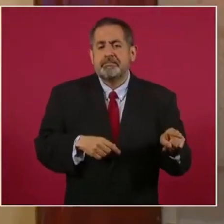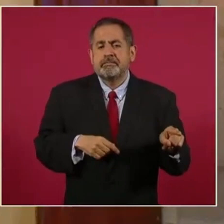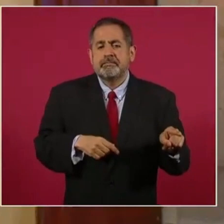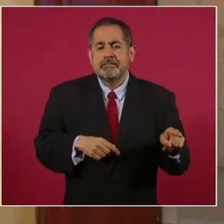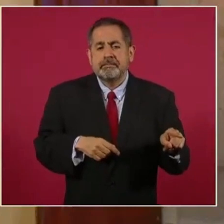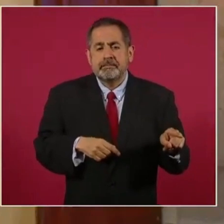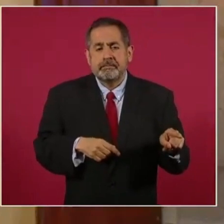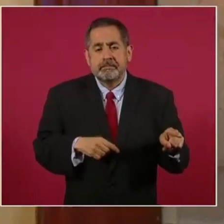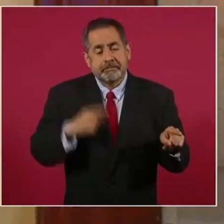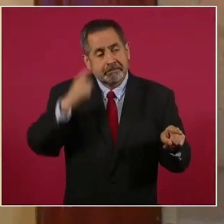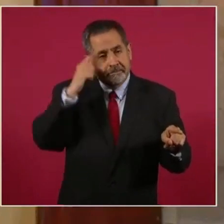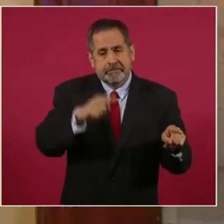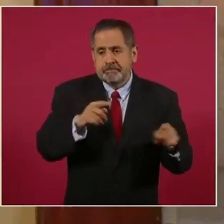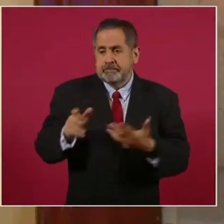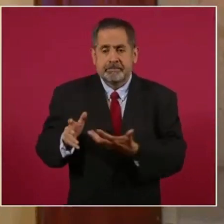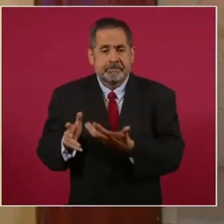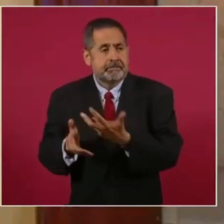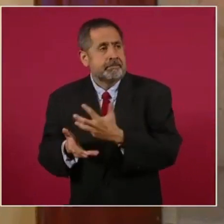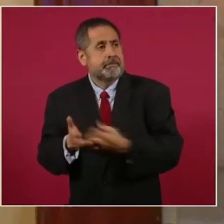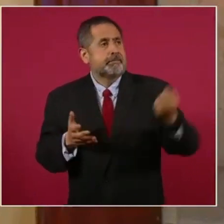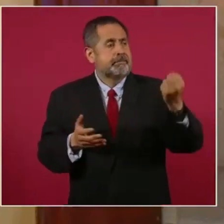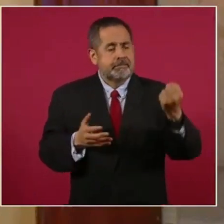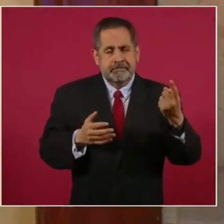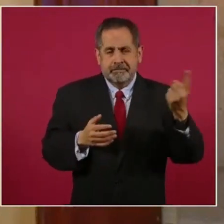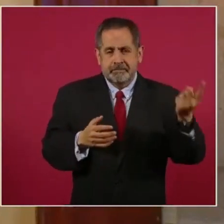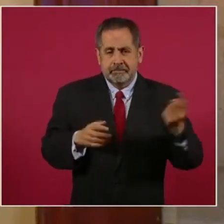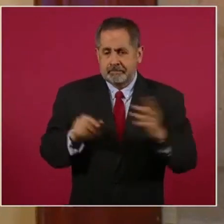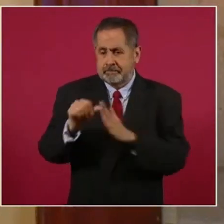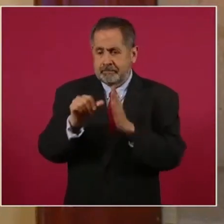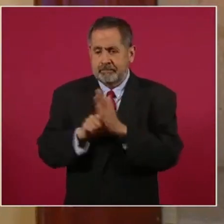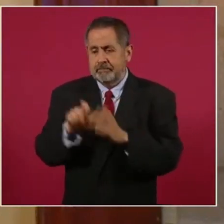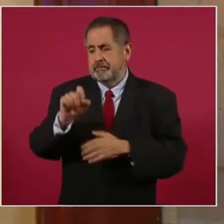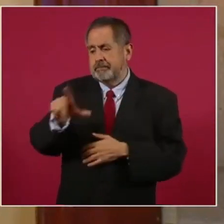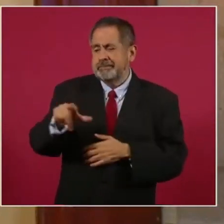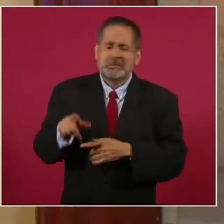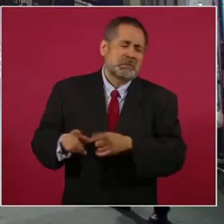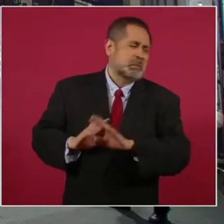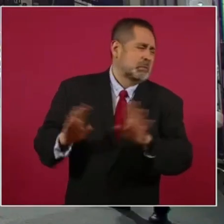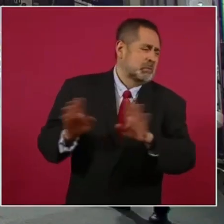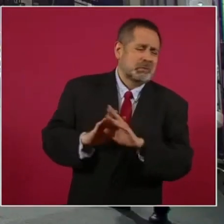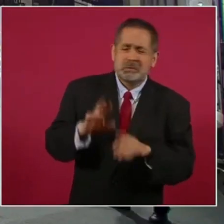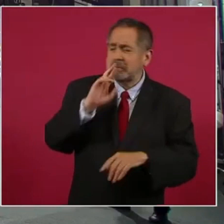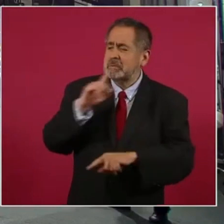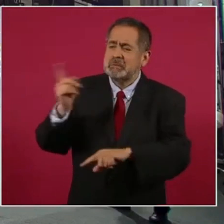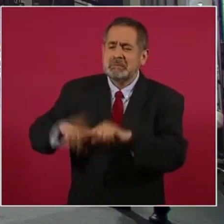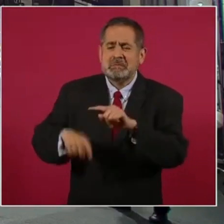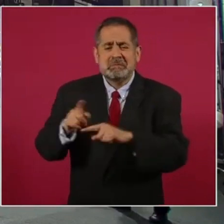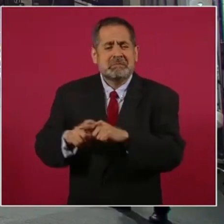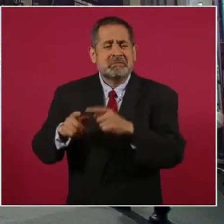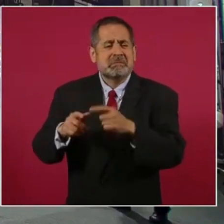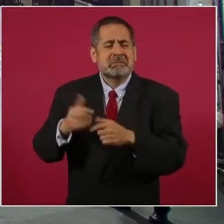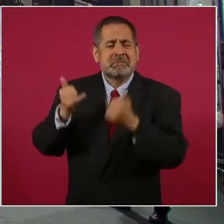que convertía a este artículo en un lastre,